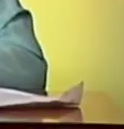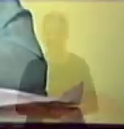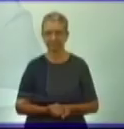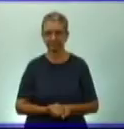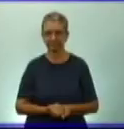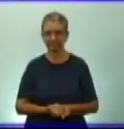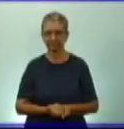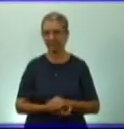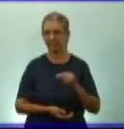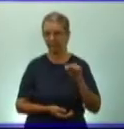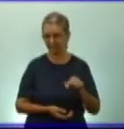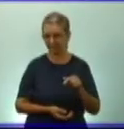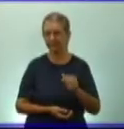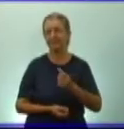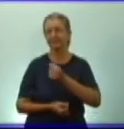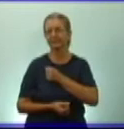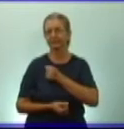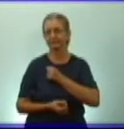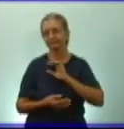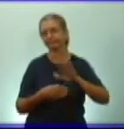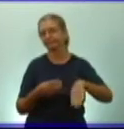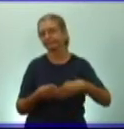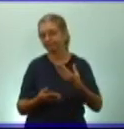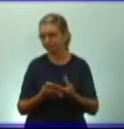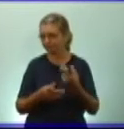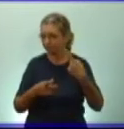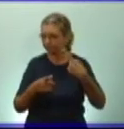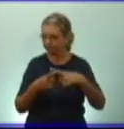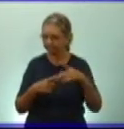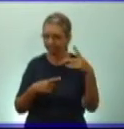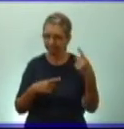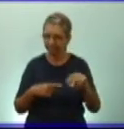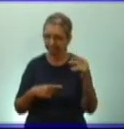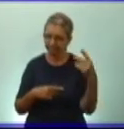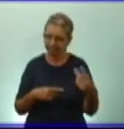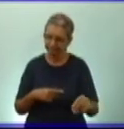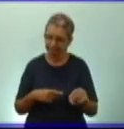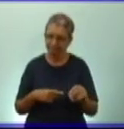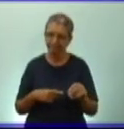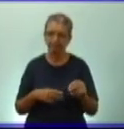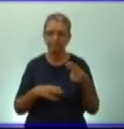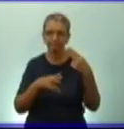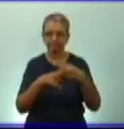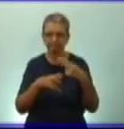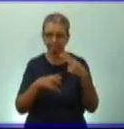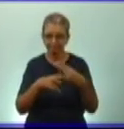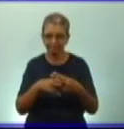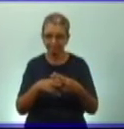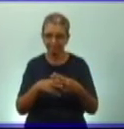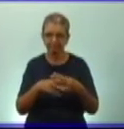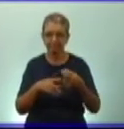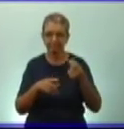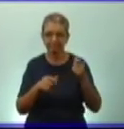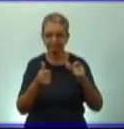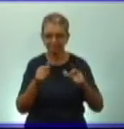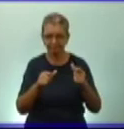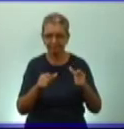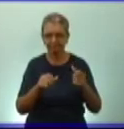Entonces, quiero proponerles otro ejercicio que tiene que ver con la nomenclatura y notación química de los óxidos.